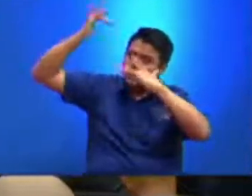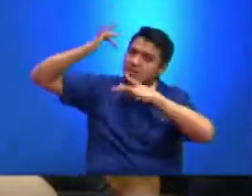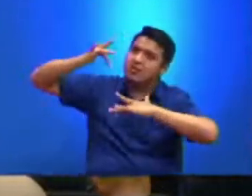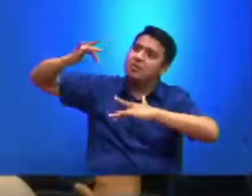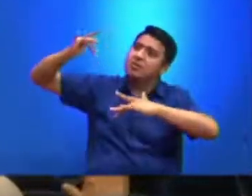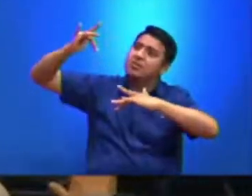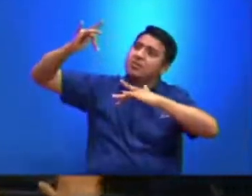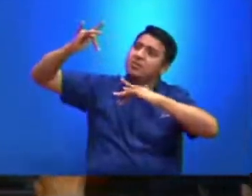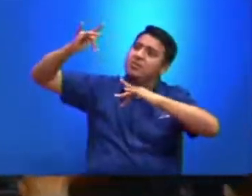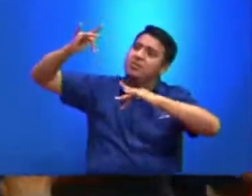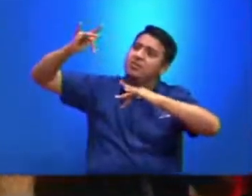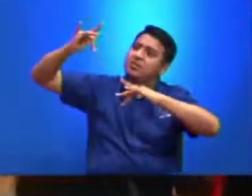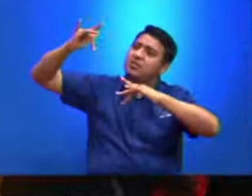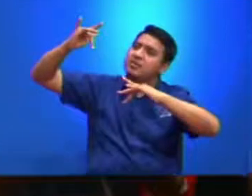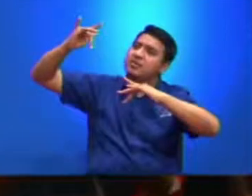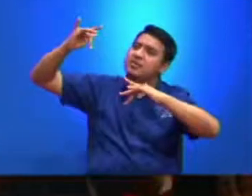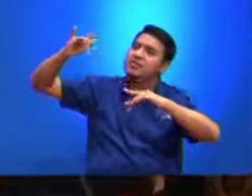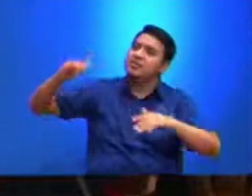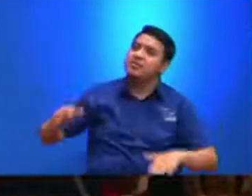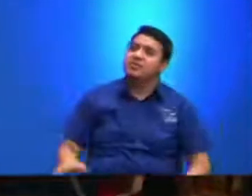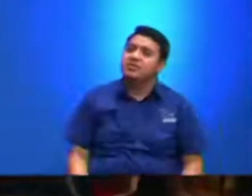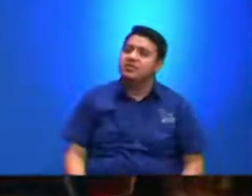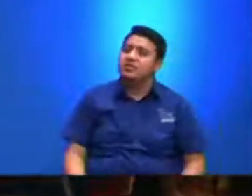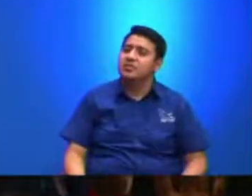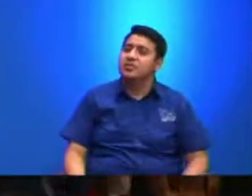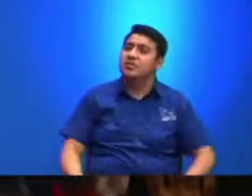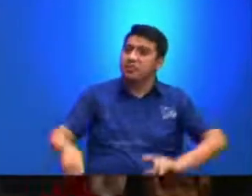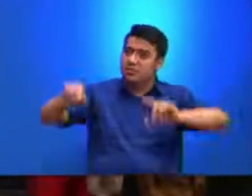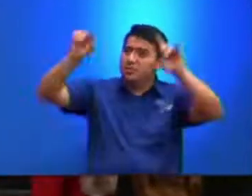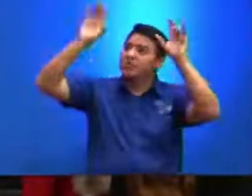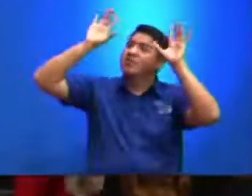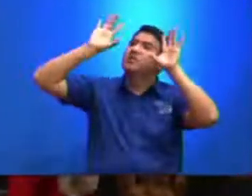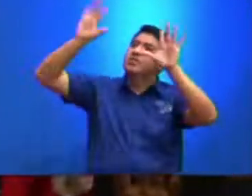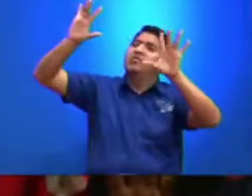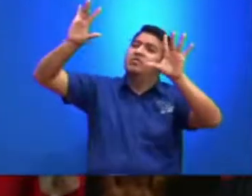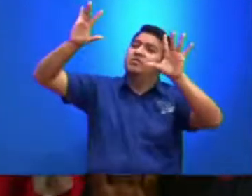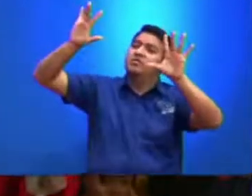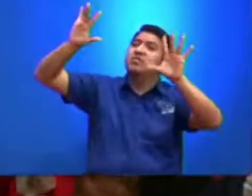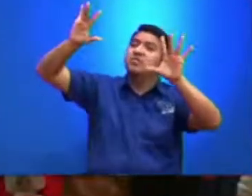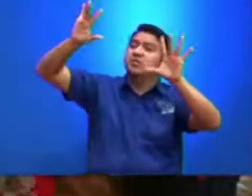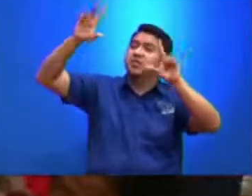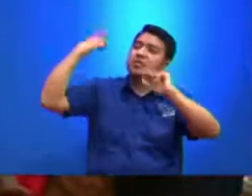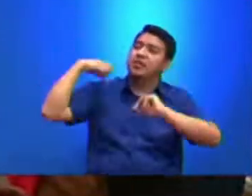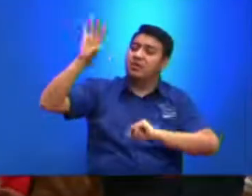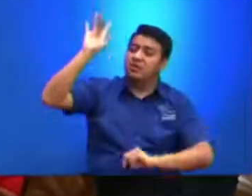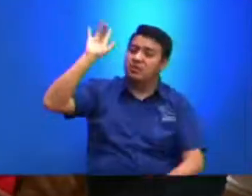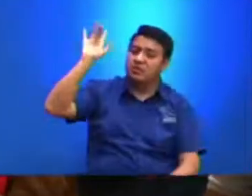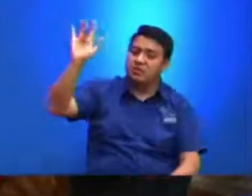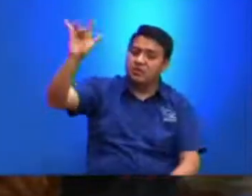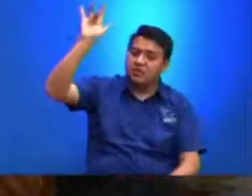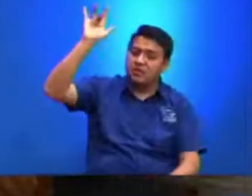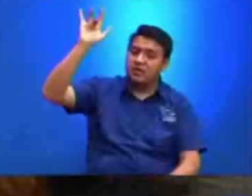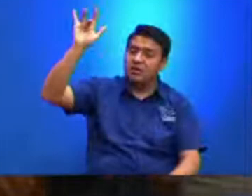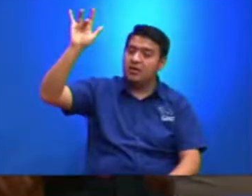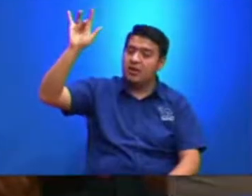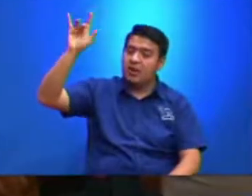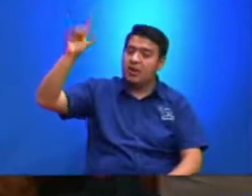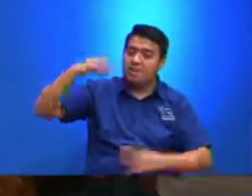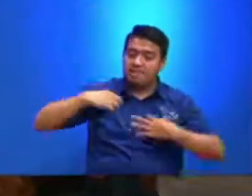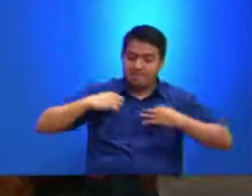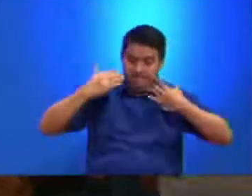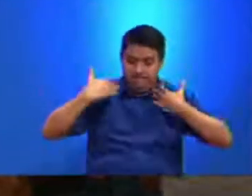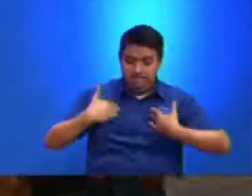Sí, Padre. De una manera simbólica, extiende tu mano para tocar el borde del manto del Señor.